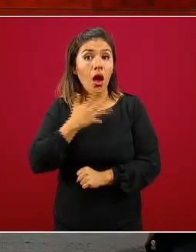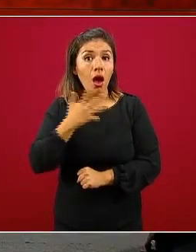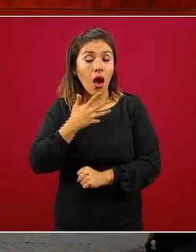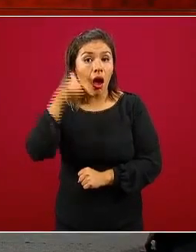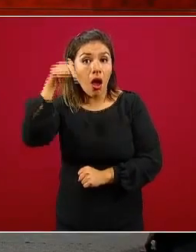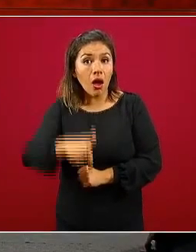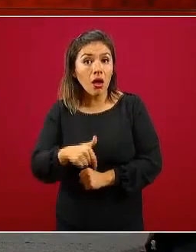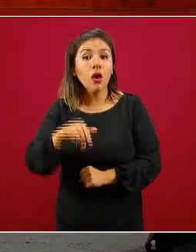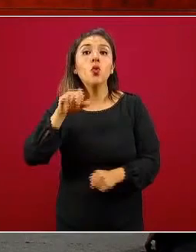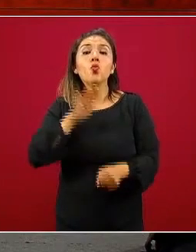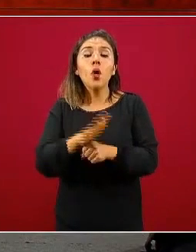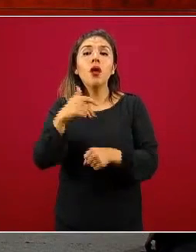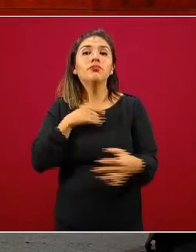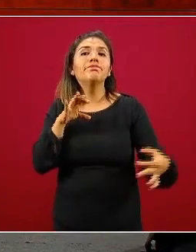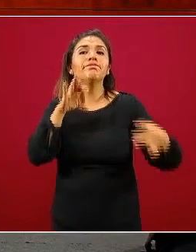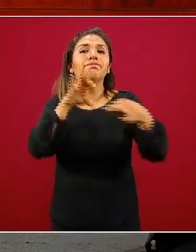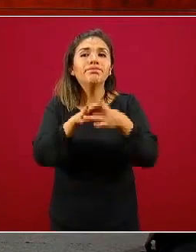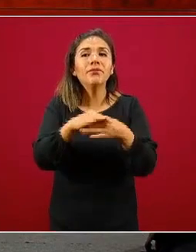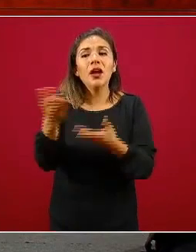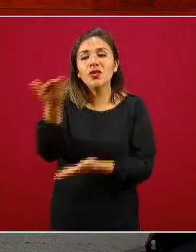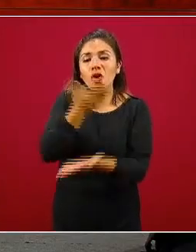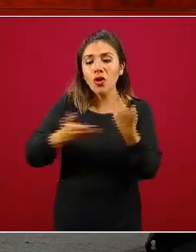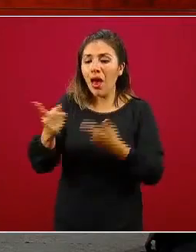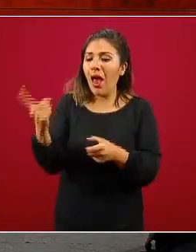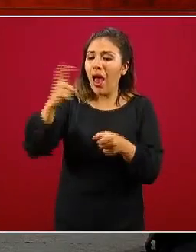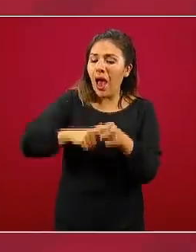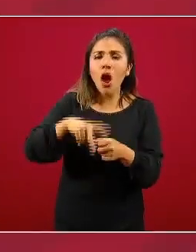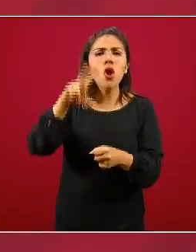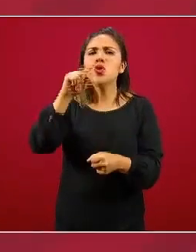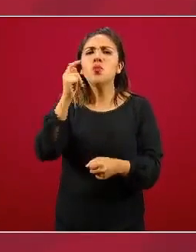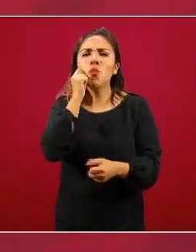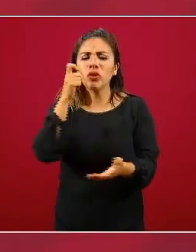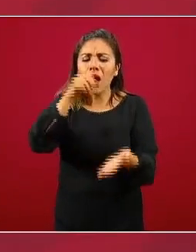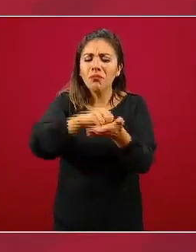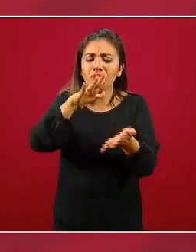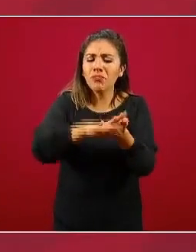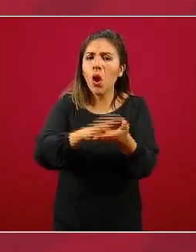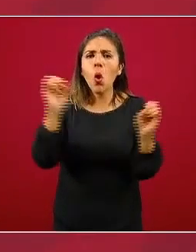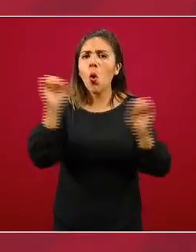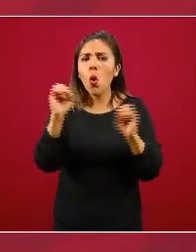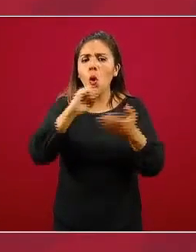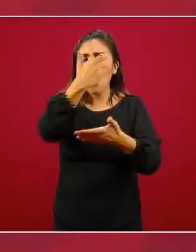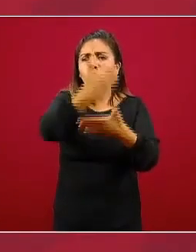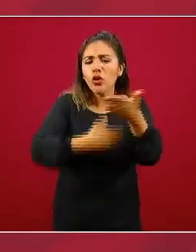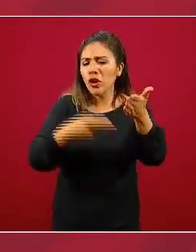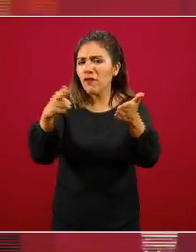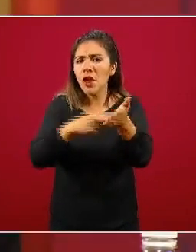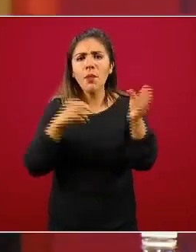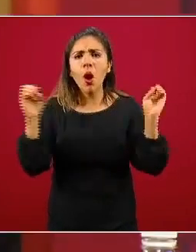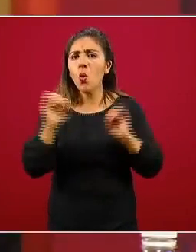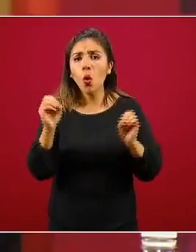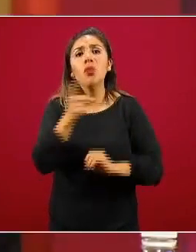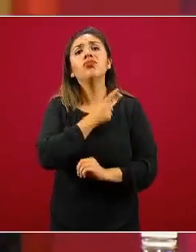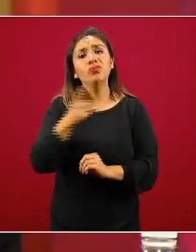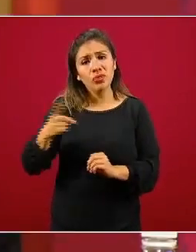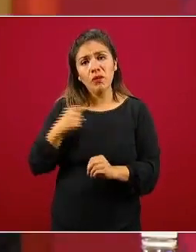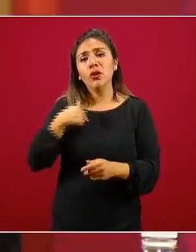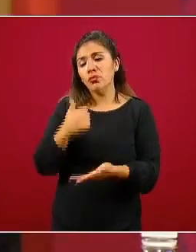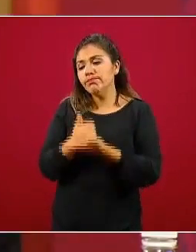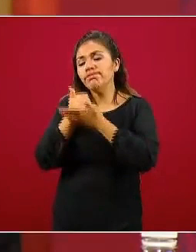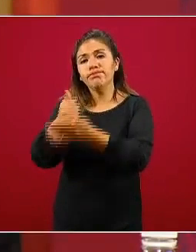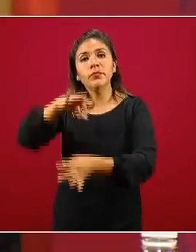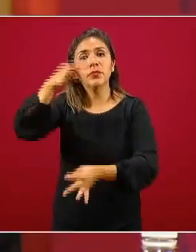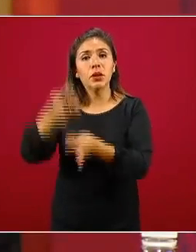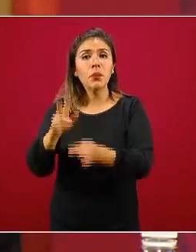en algún momento una relación de contrato, aunque no esté escrito, con las personas trabajadoras del hogar. Debemos cumplir con